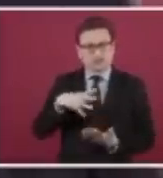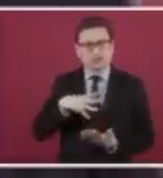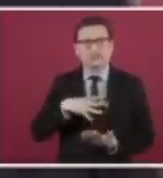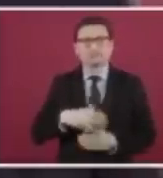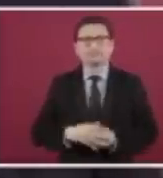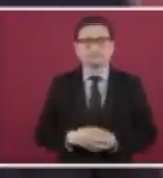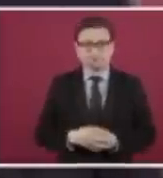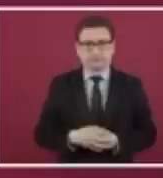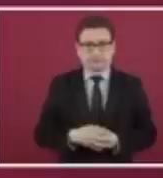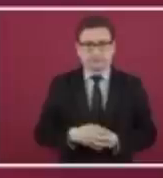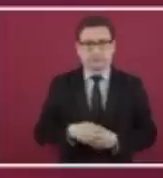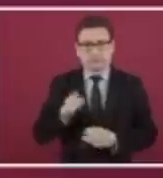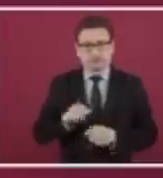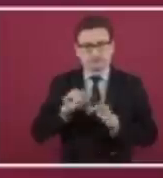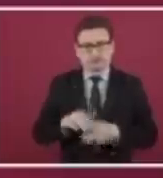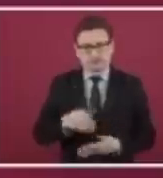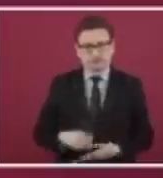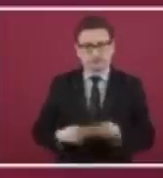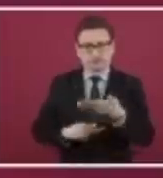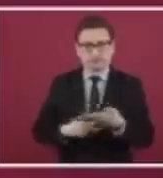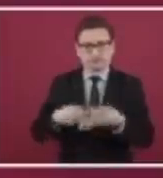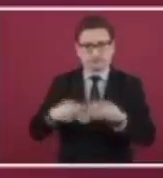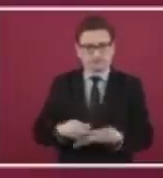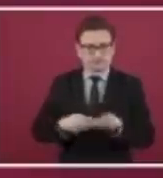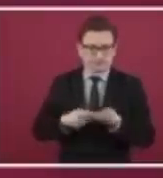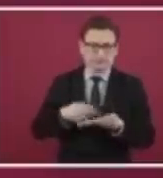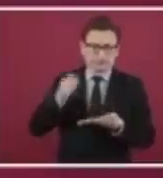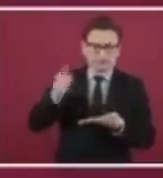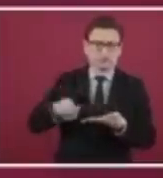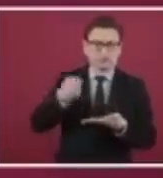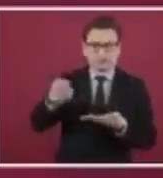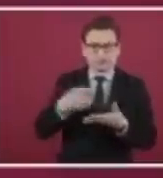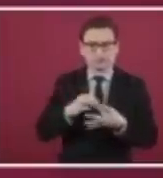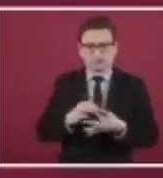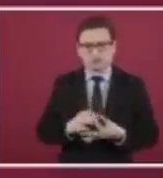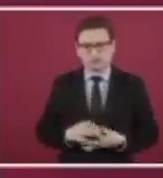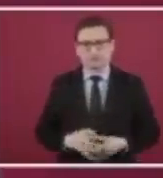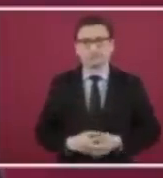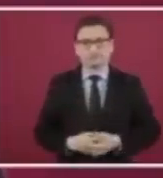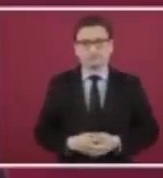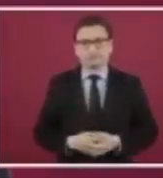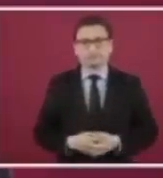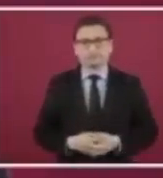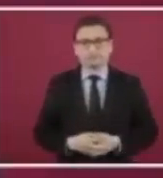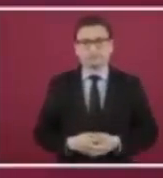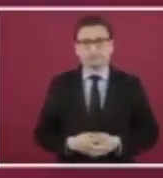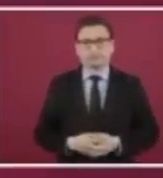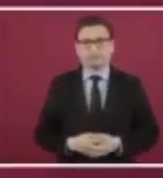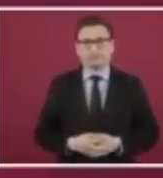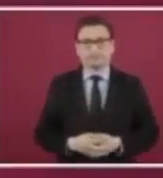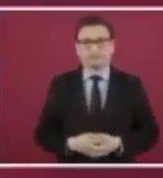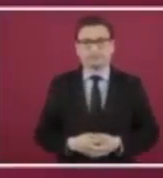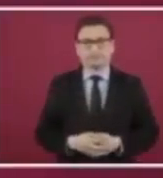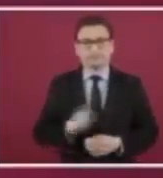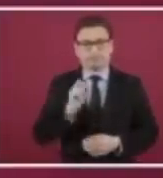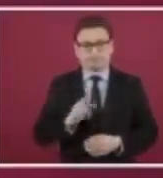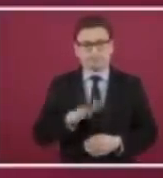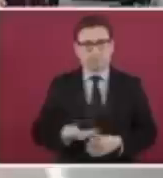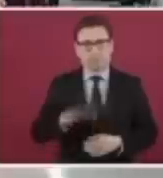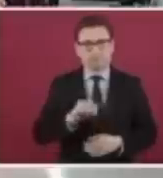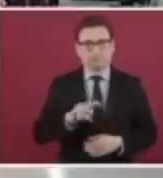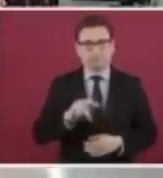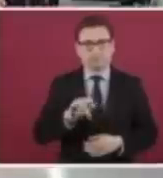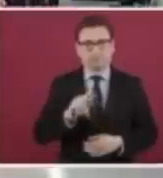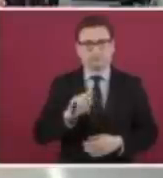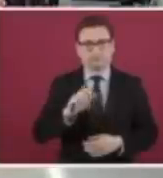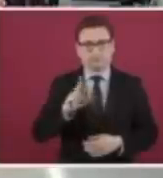Ese es el reporte que tenemos en el caso de Minatitlán.